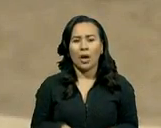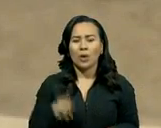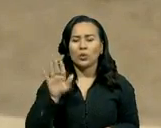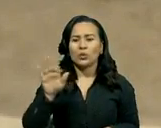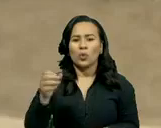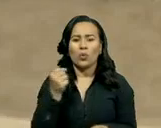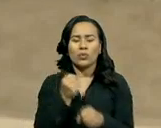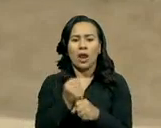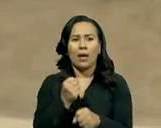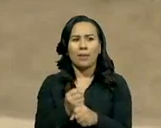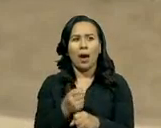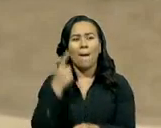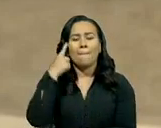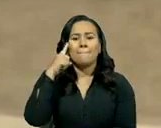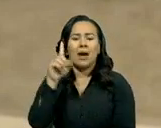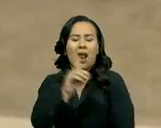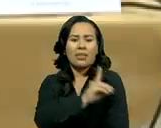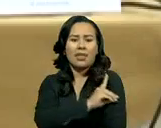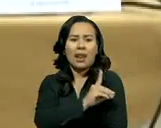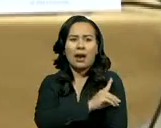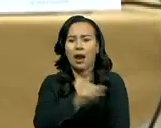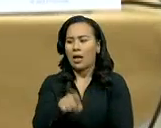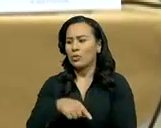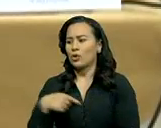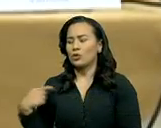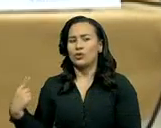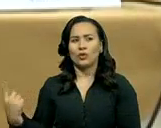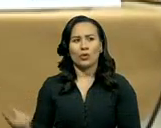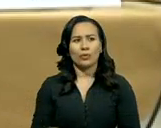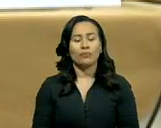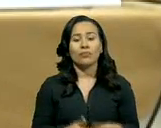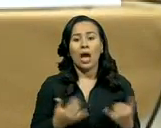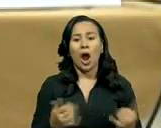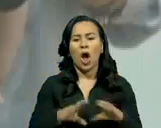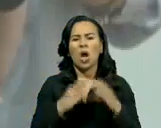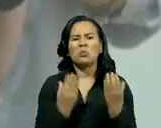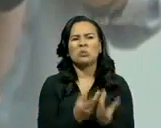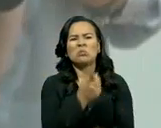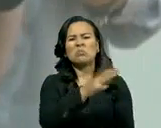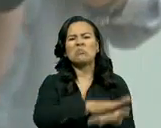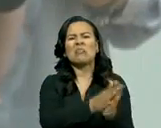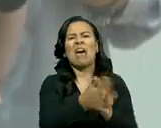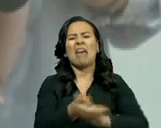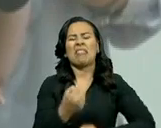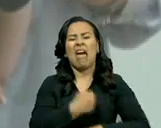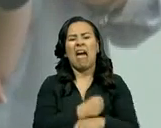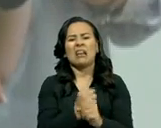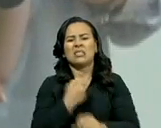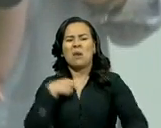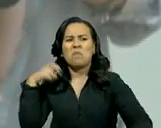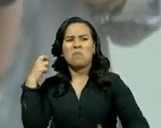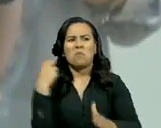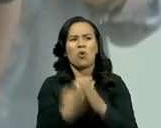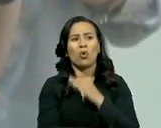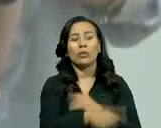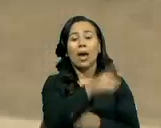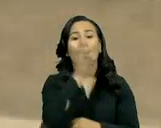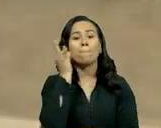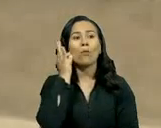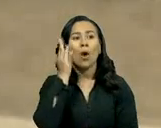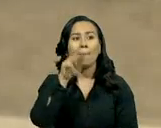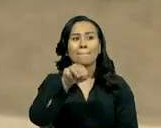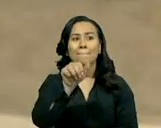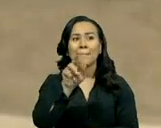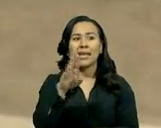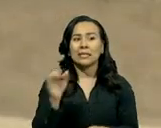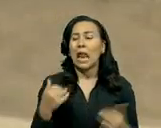competencia para representarnos. Que la comisión no investigó nada y que eso se debía sancionar, aseguraba Marcela Guiñaga. Aquí no